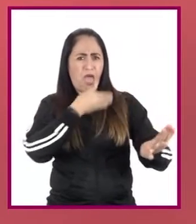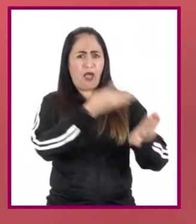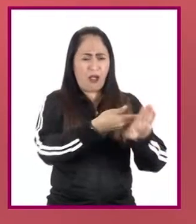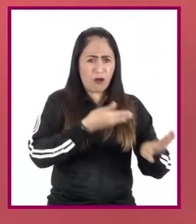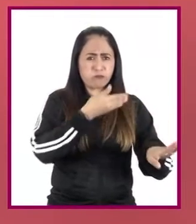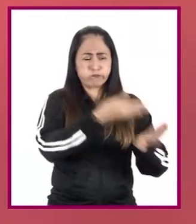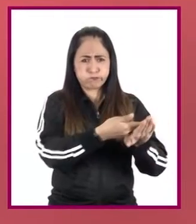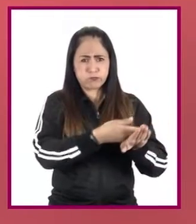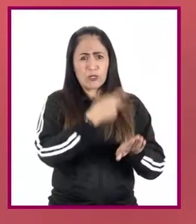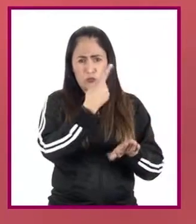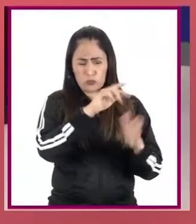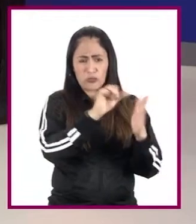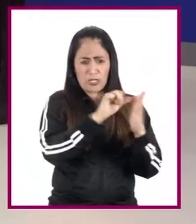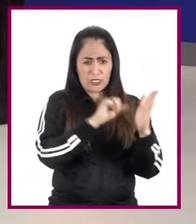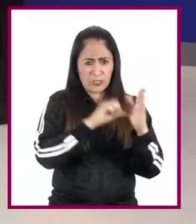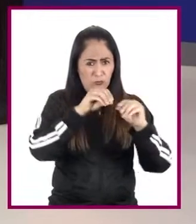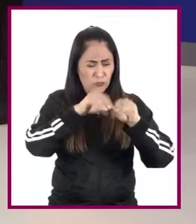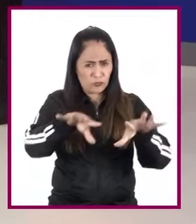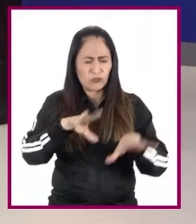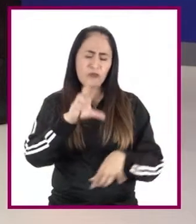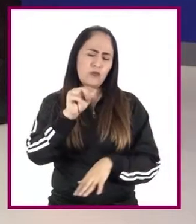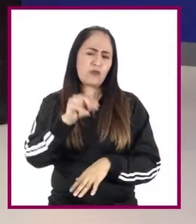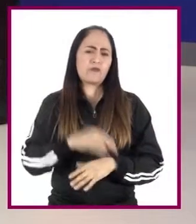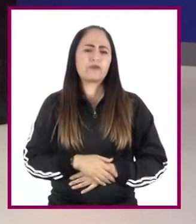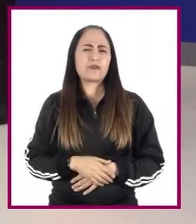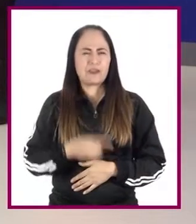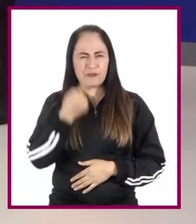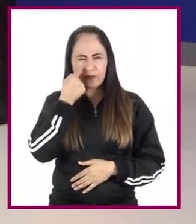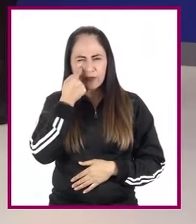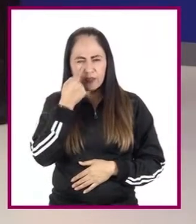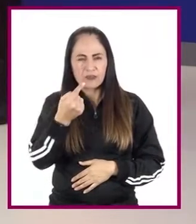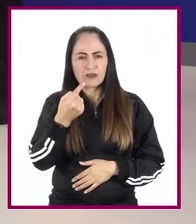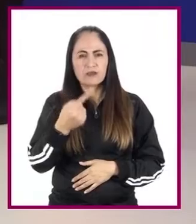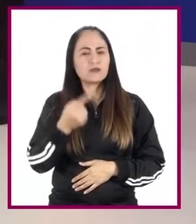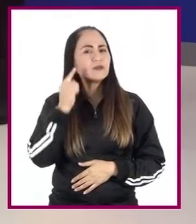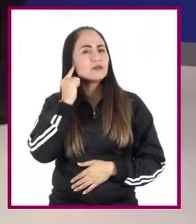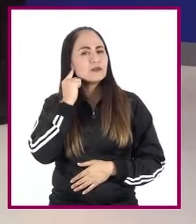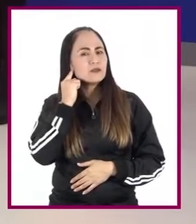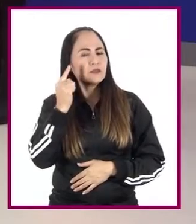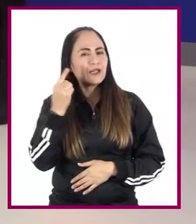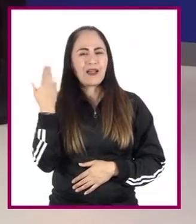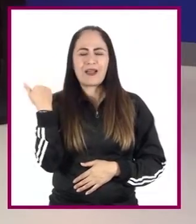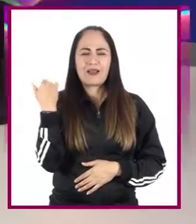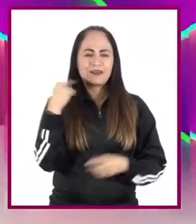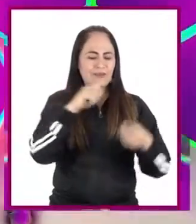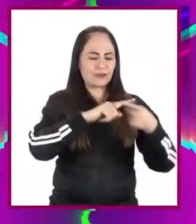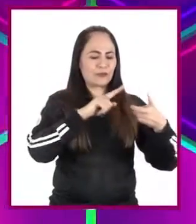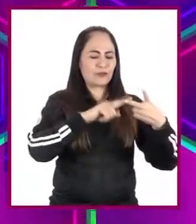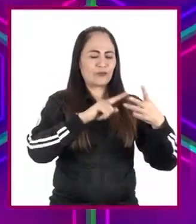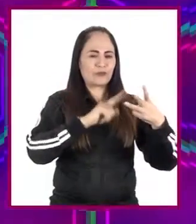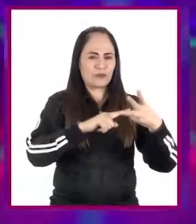publican. Presten oídos para identificar los recursos sonoros que acabamos de conocer.